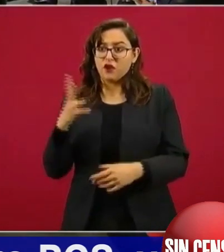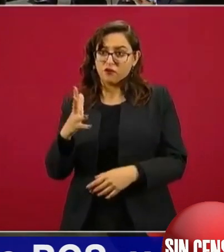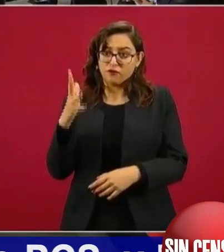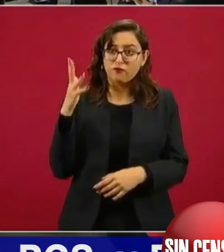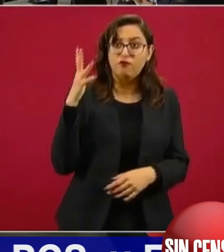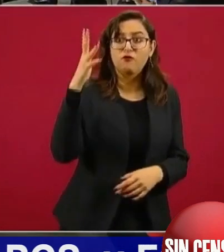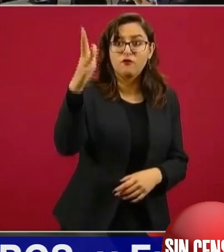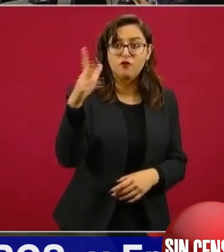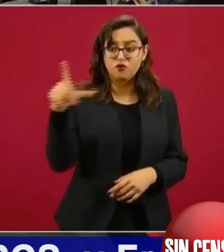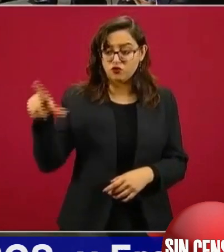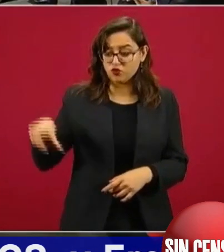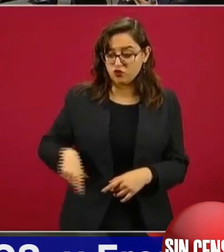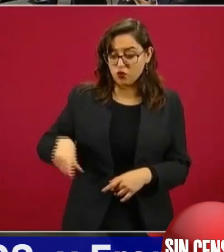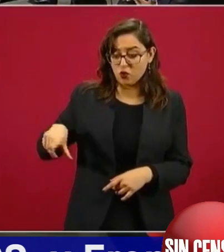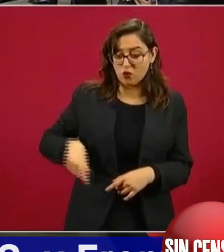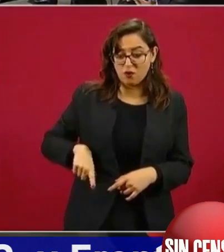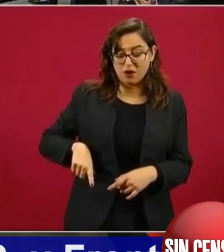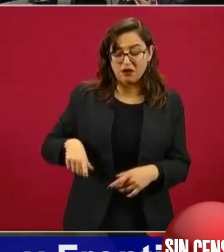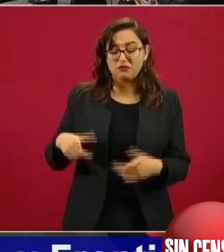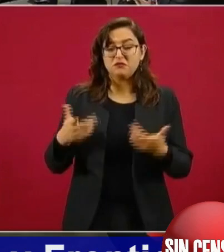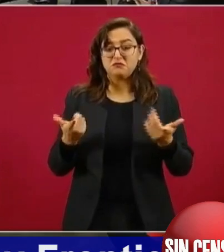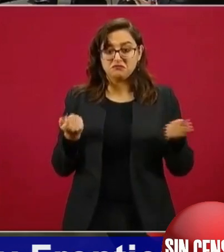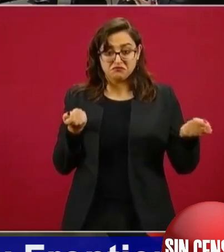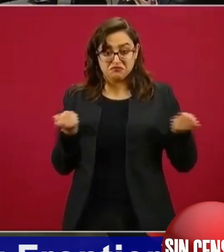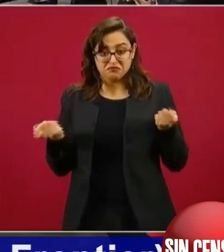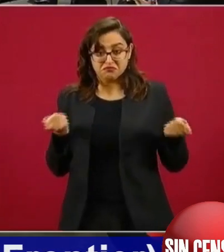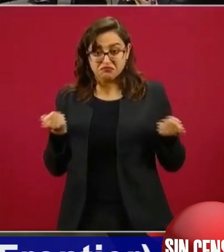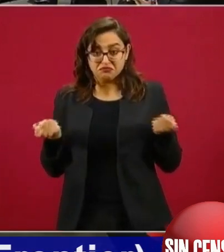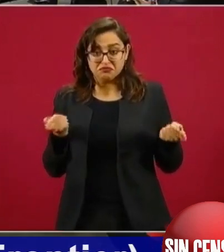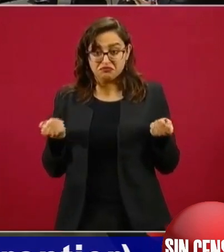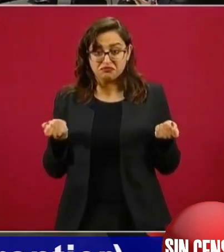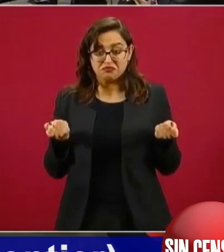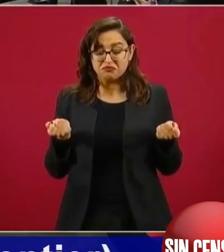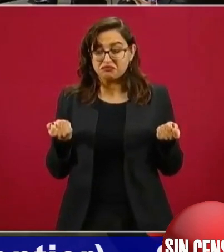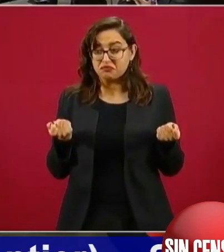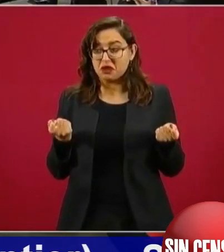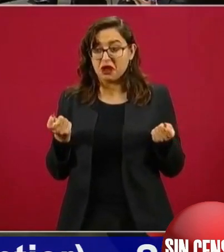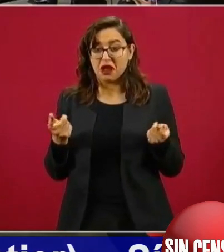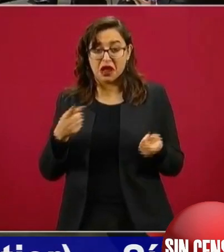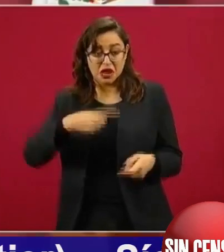gobernantes que pretendan entregar, o sea, no obedezcan,